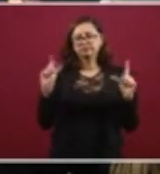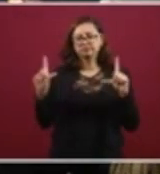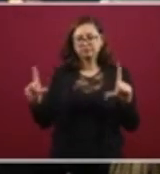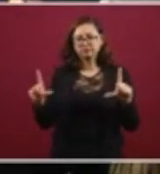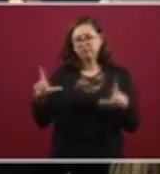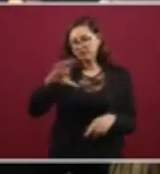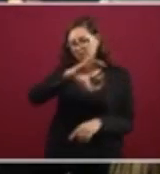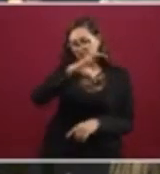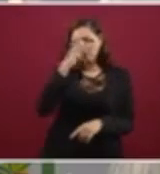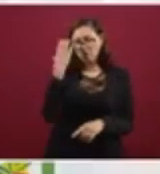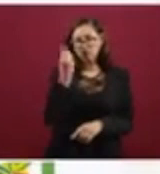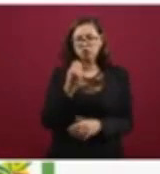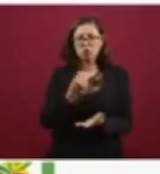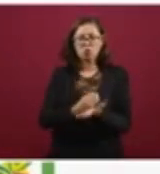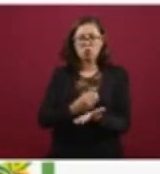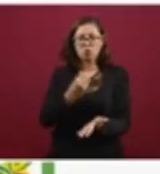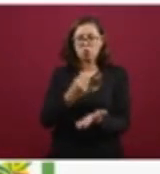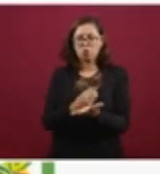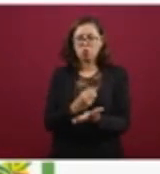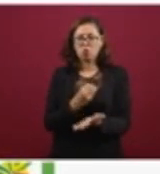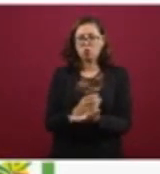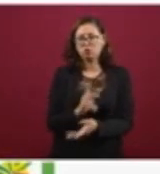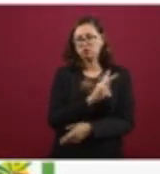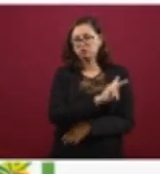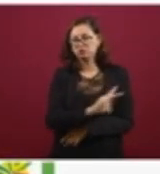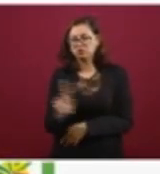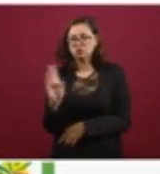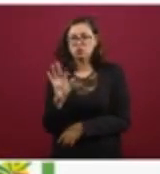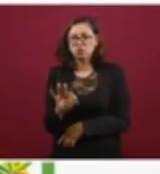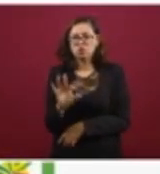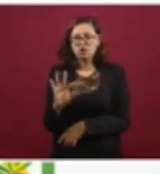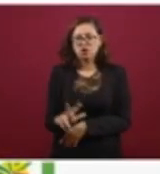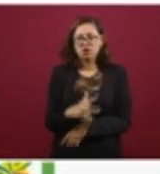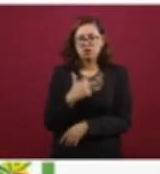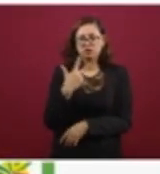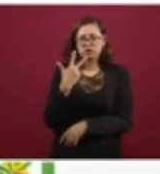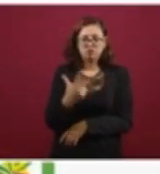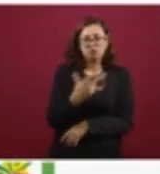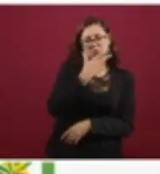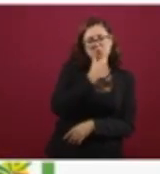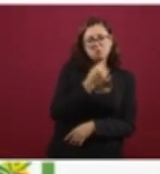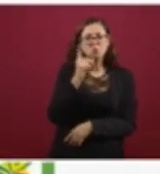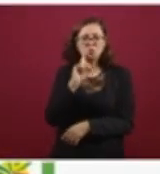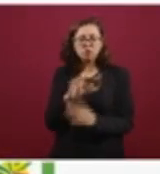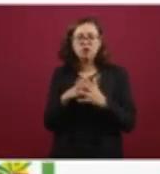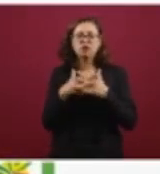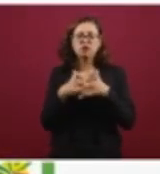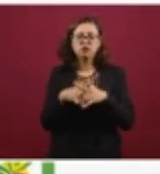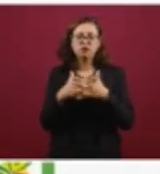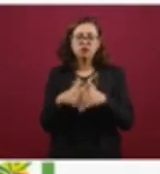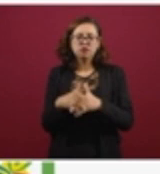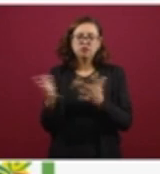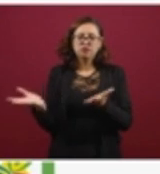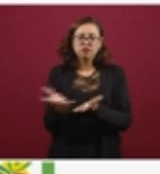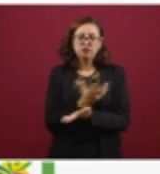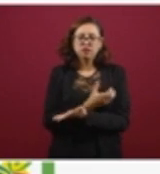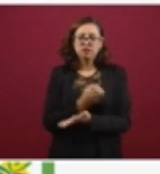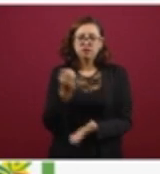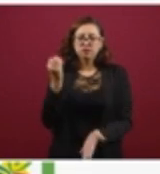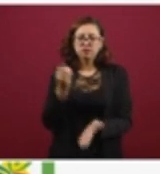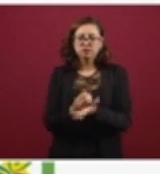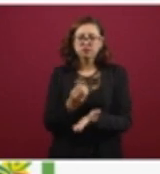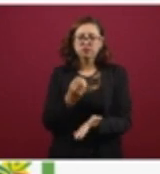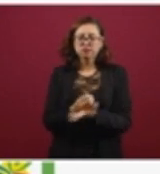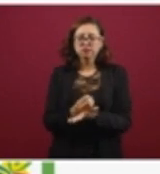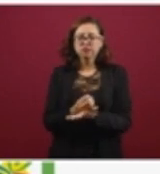fueron medallistas, los 48 ya sumados en general, que tuvieron la oportunidad de tener estas medallas, las